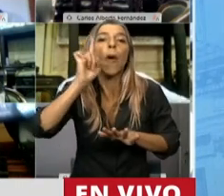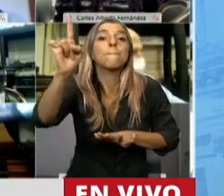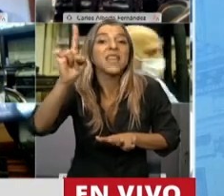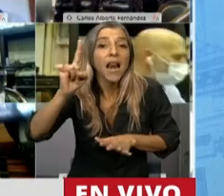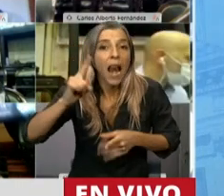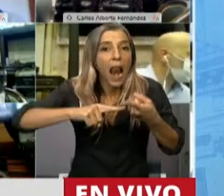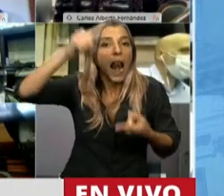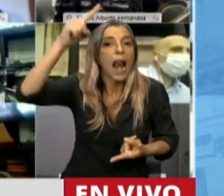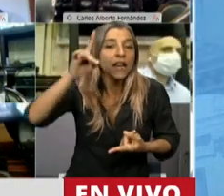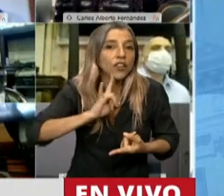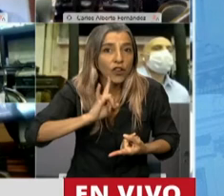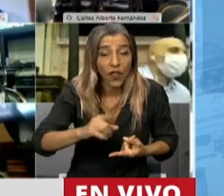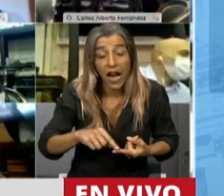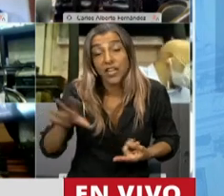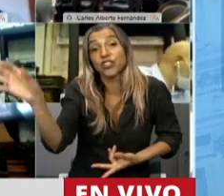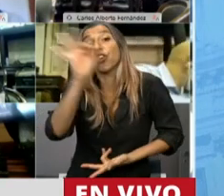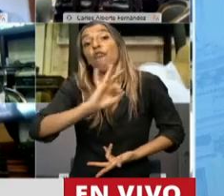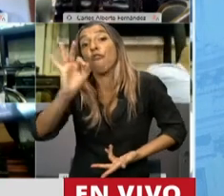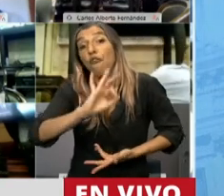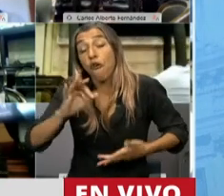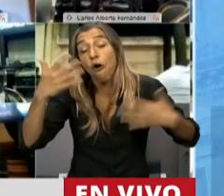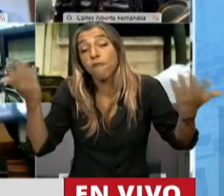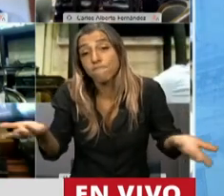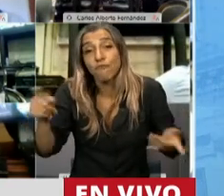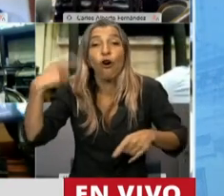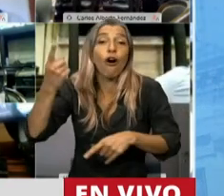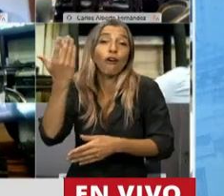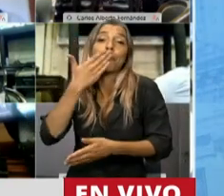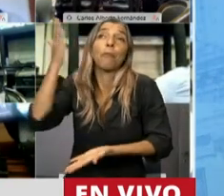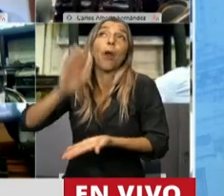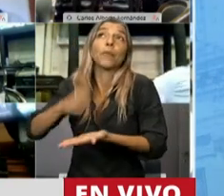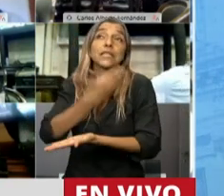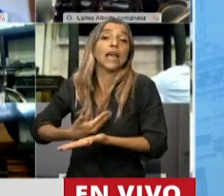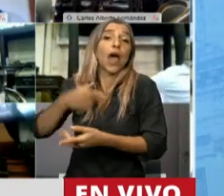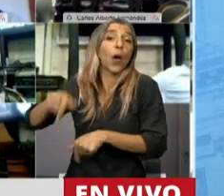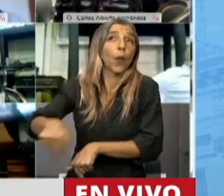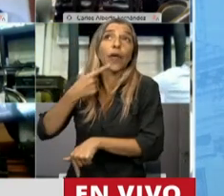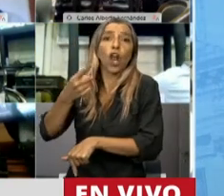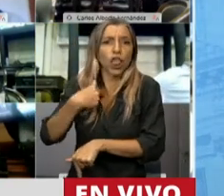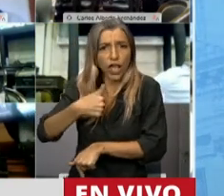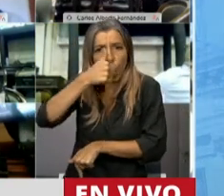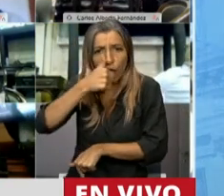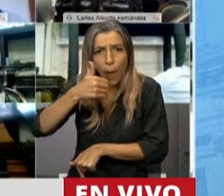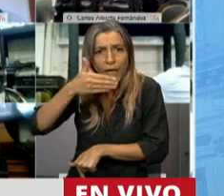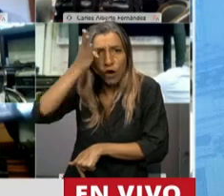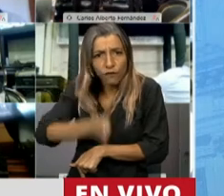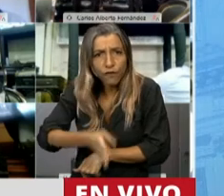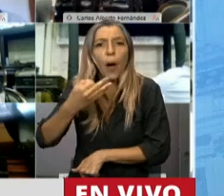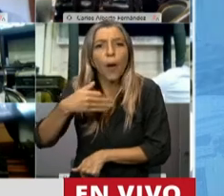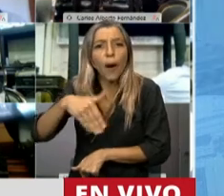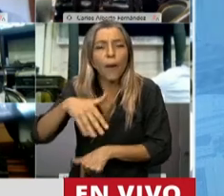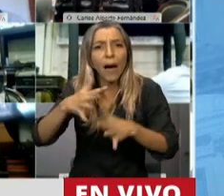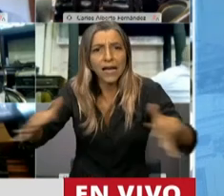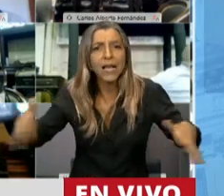o otra promesa de este gobierno que era que todos los domingos comíamos asado, bueno, representan 110.000 kilos de